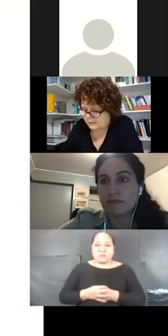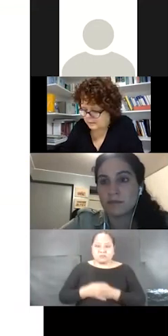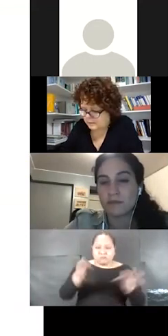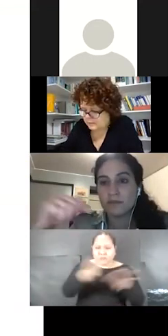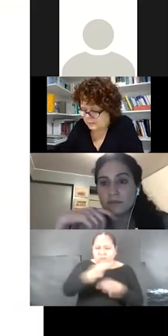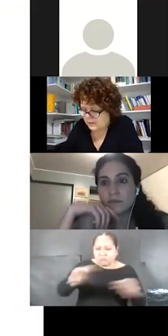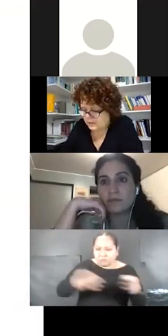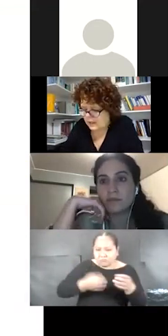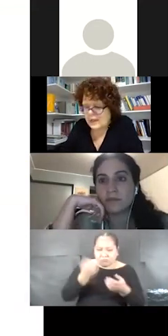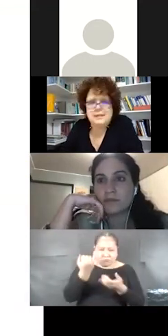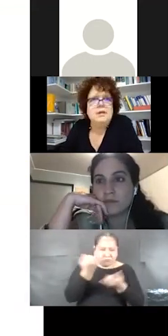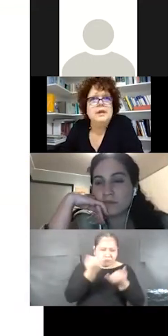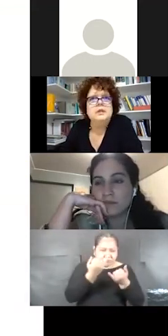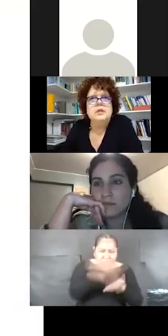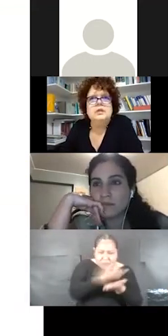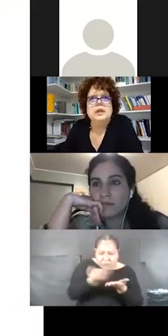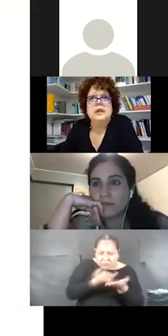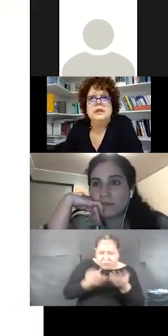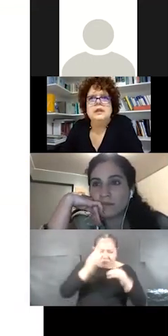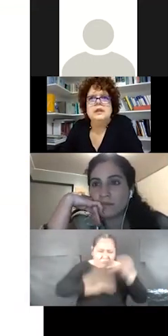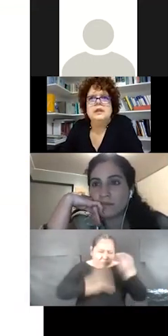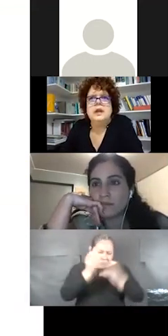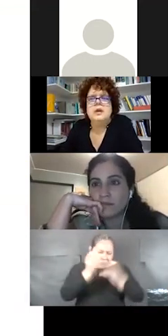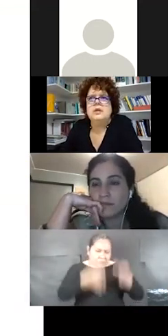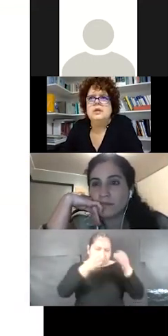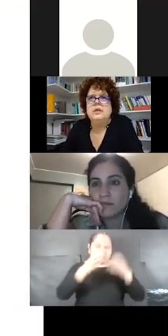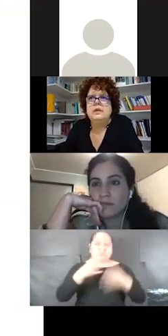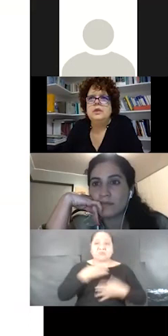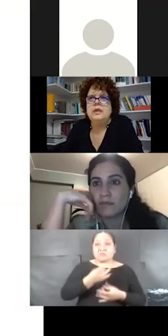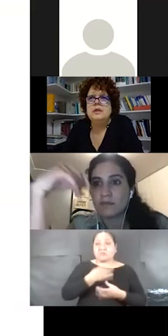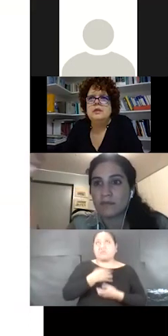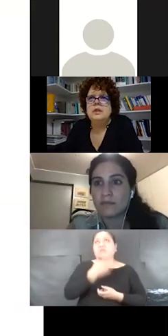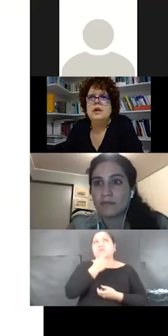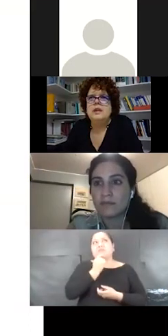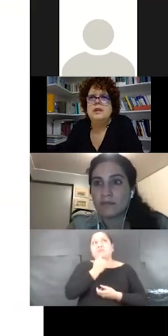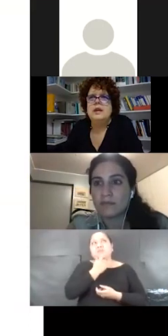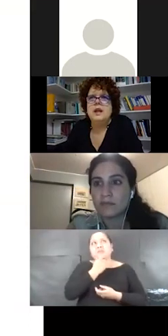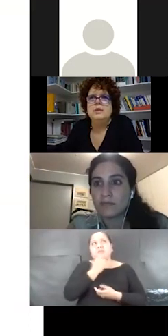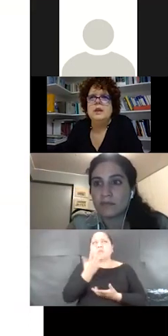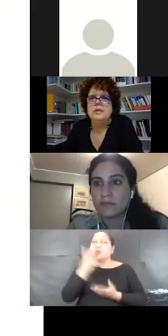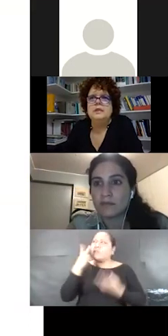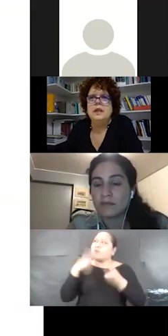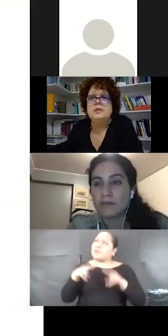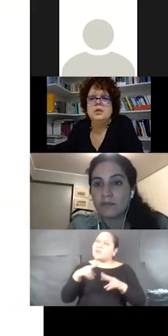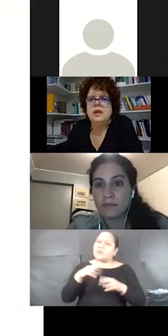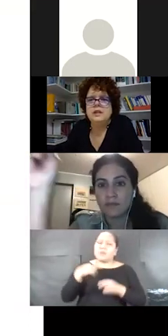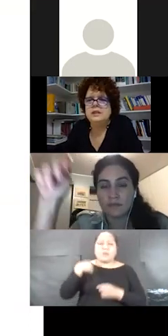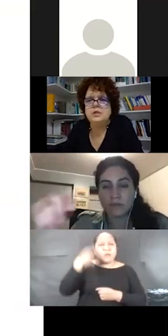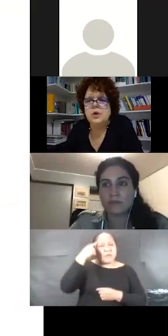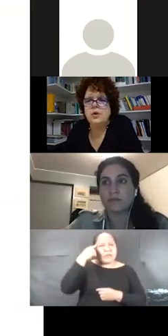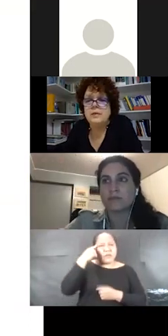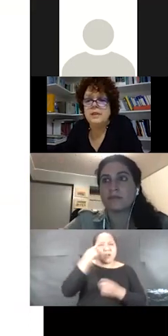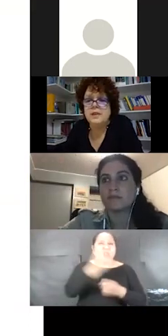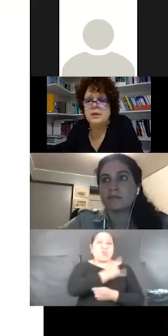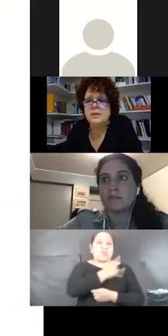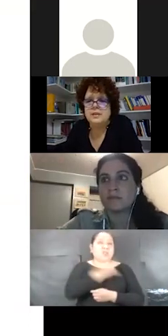porque estaba viendo, no sé dónde he visto, creo que es en Gallaudet, la Universidad de Sordos, que